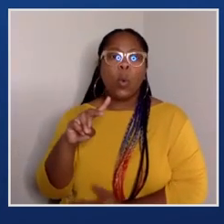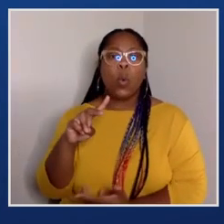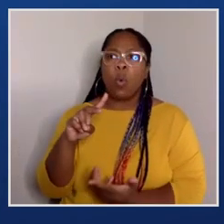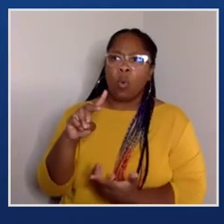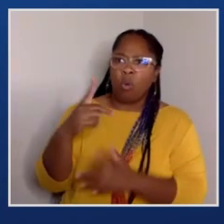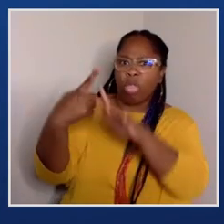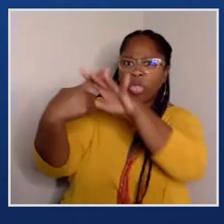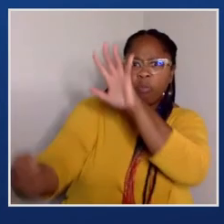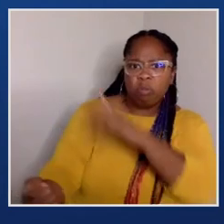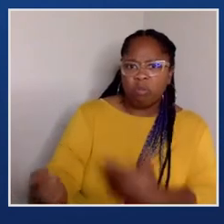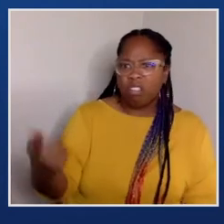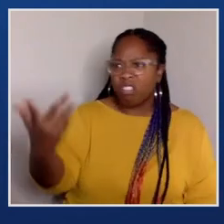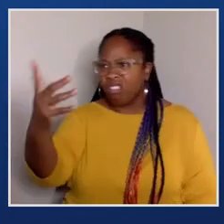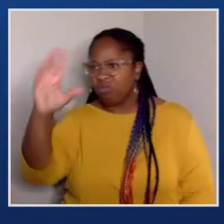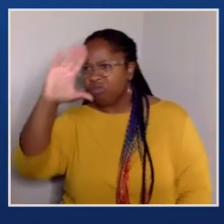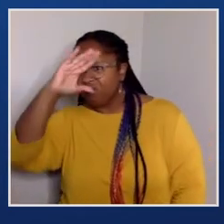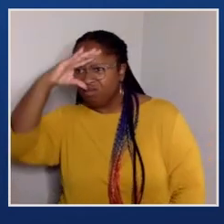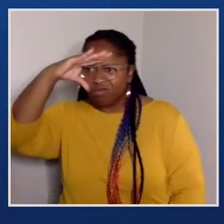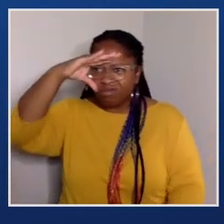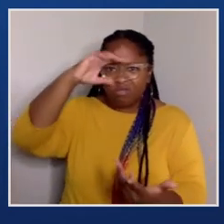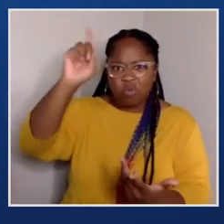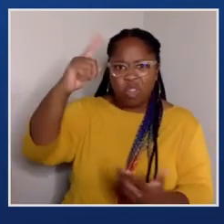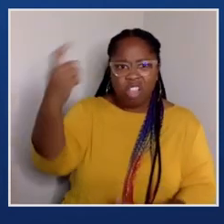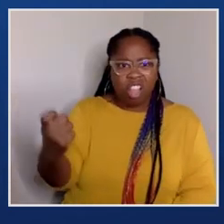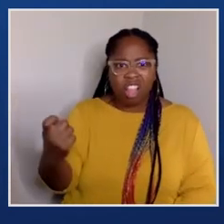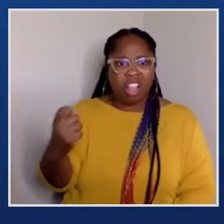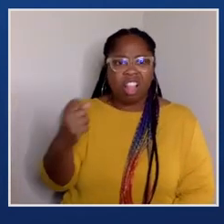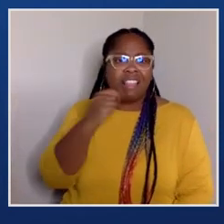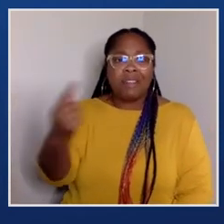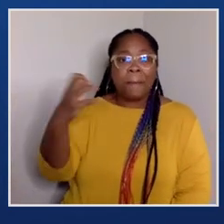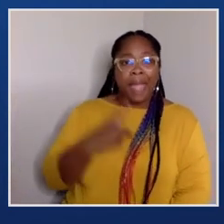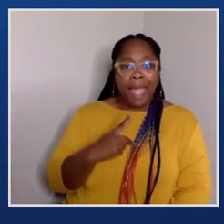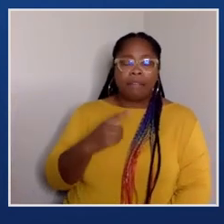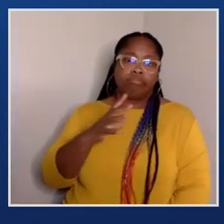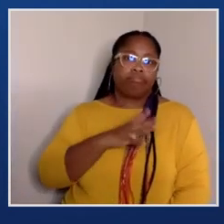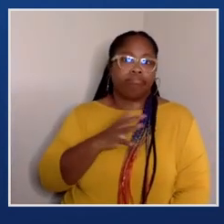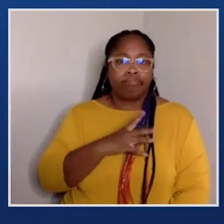no lo vimos más. Sí. Entonces nos venimos en la Greyhound